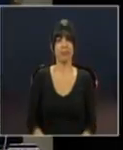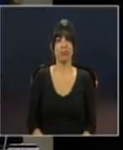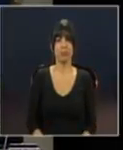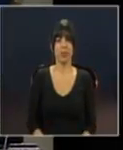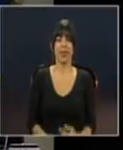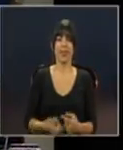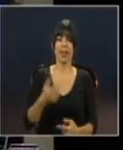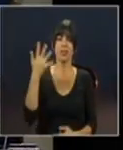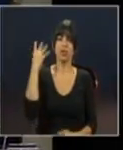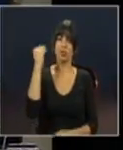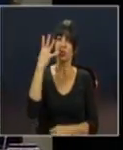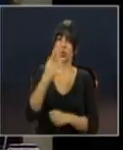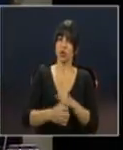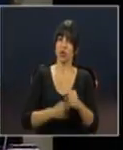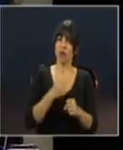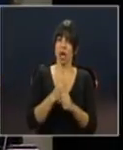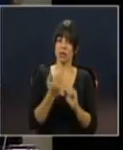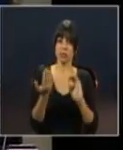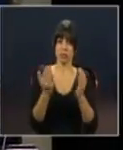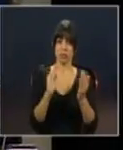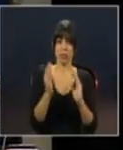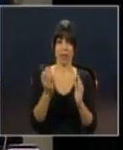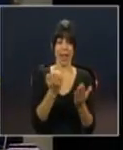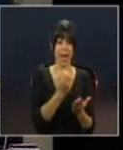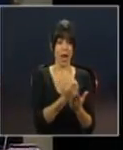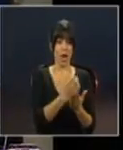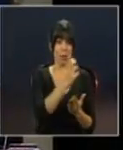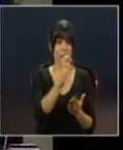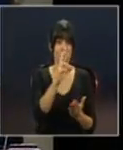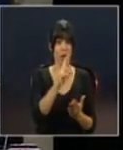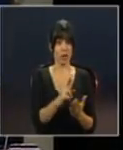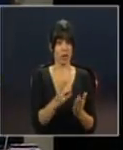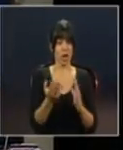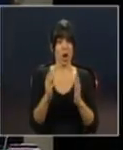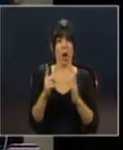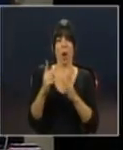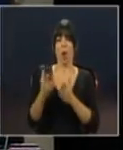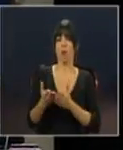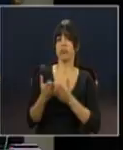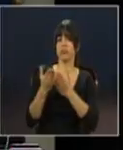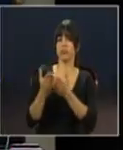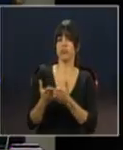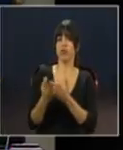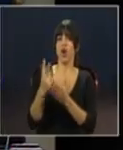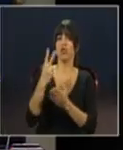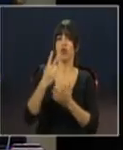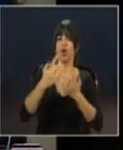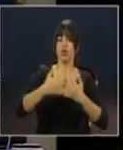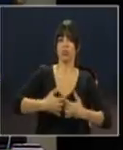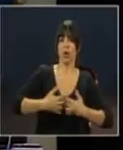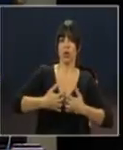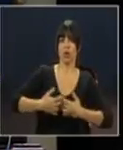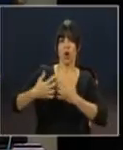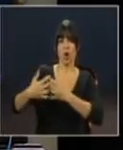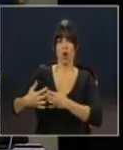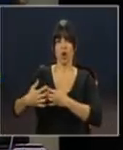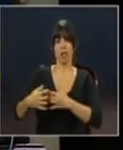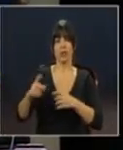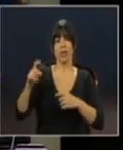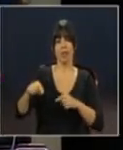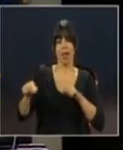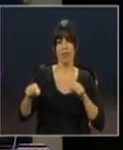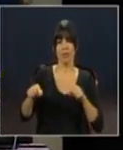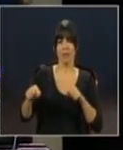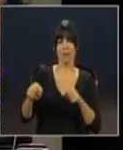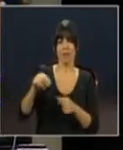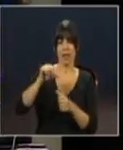Desde hace años se compara la economía costarricense con una nave impulsada por 2 motores que deben estar bien